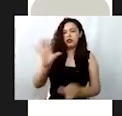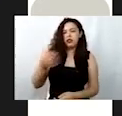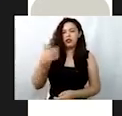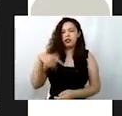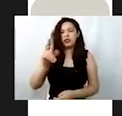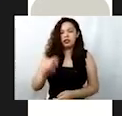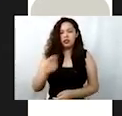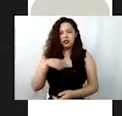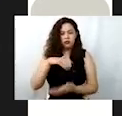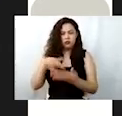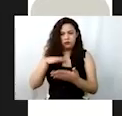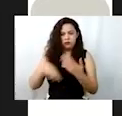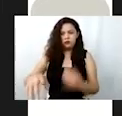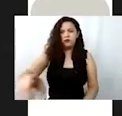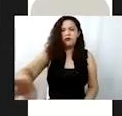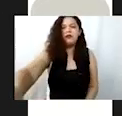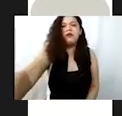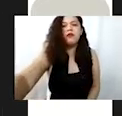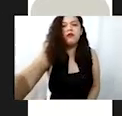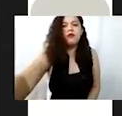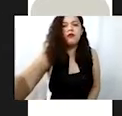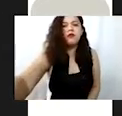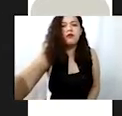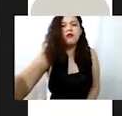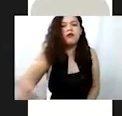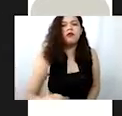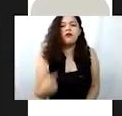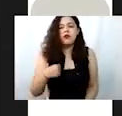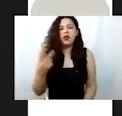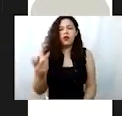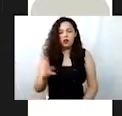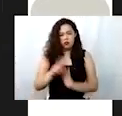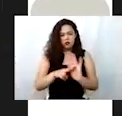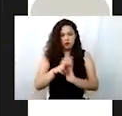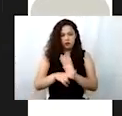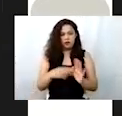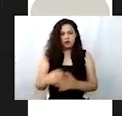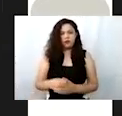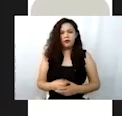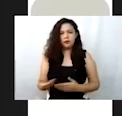en el chat. Entonces, les dejo aquí el videíto.